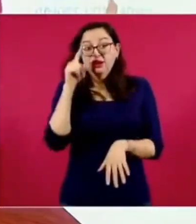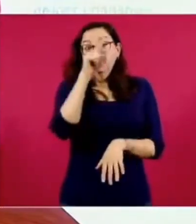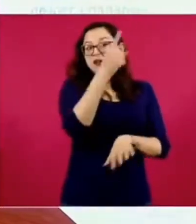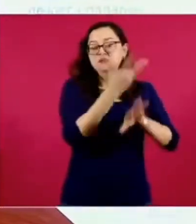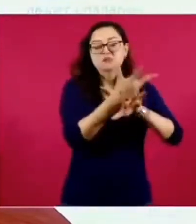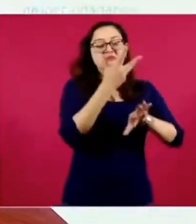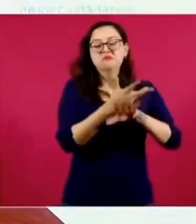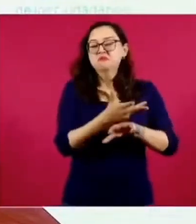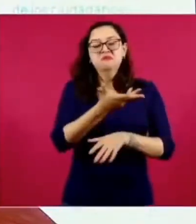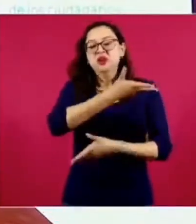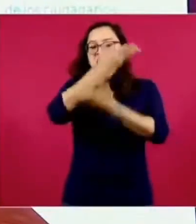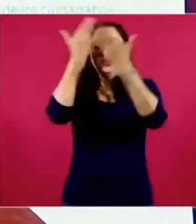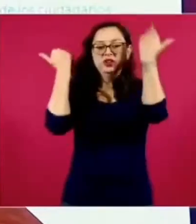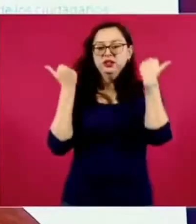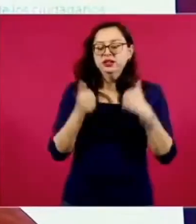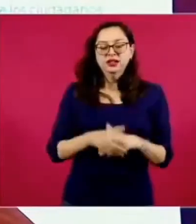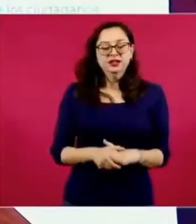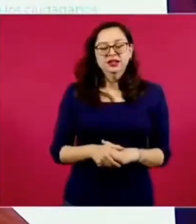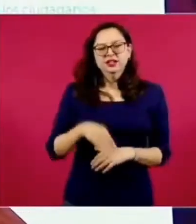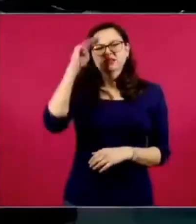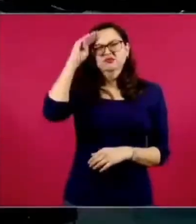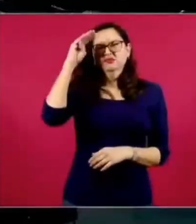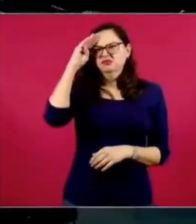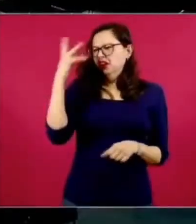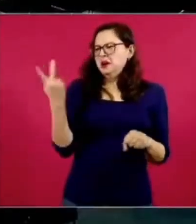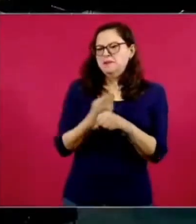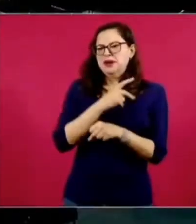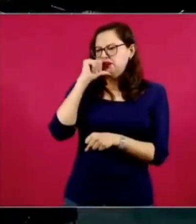creen todas esas mentiras.